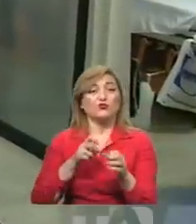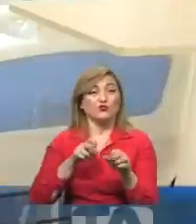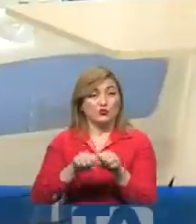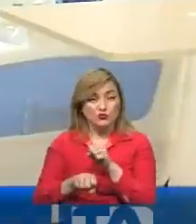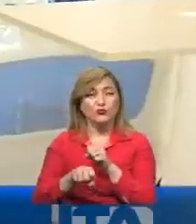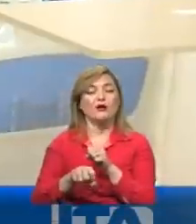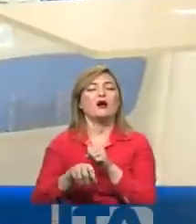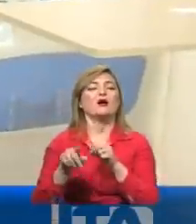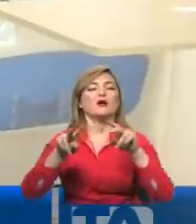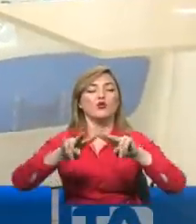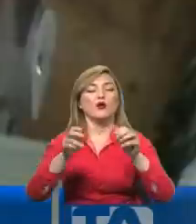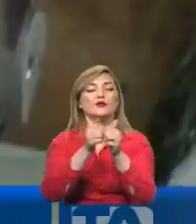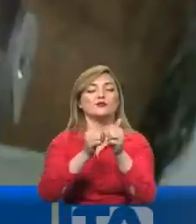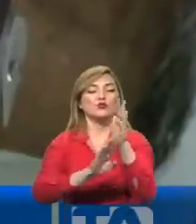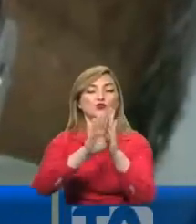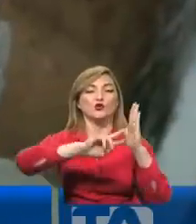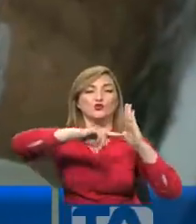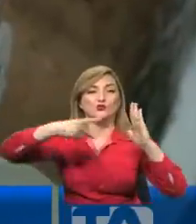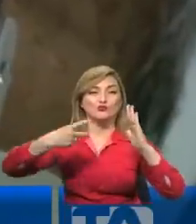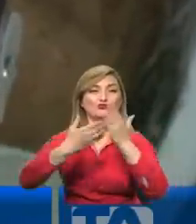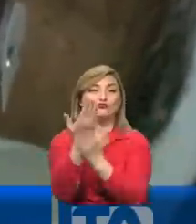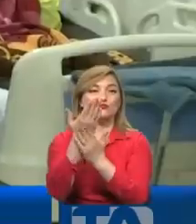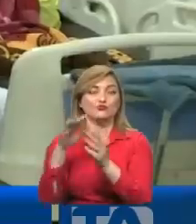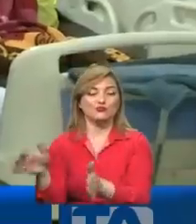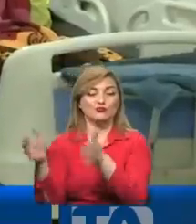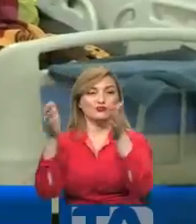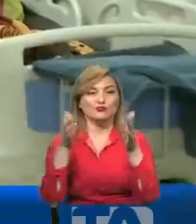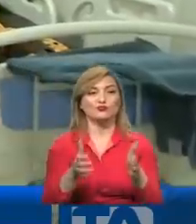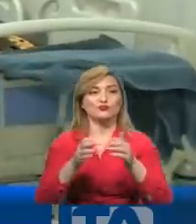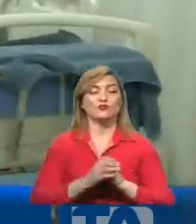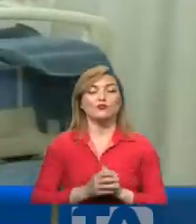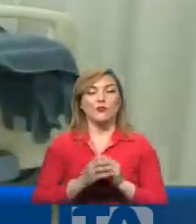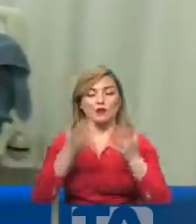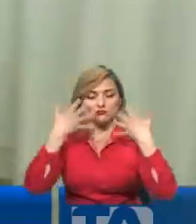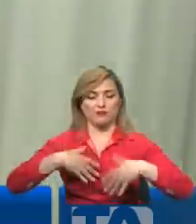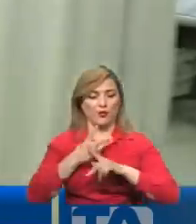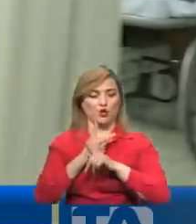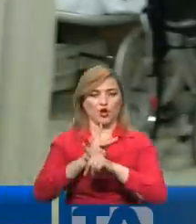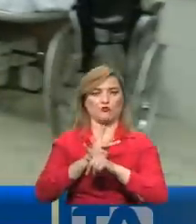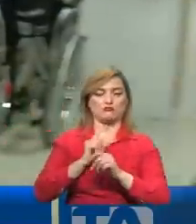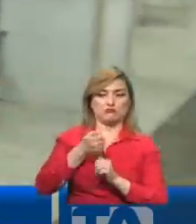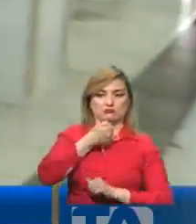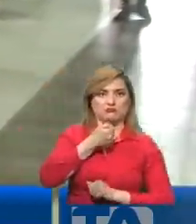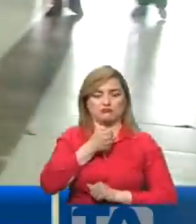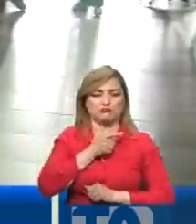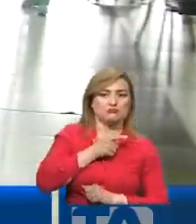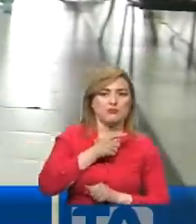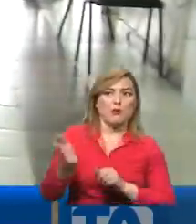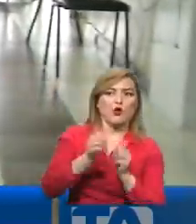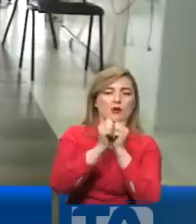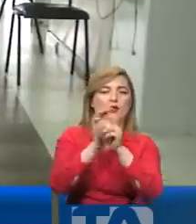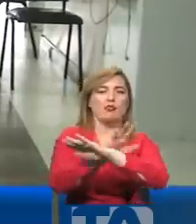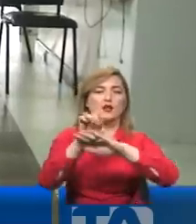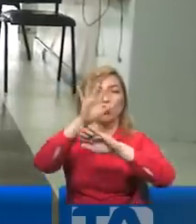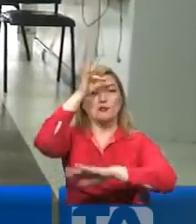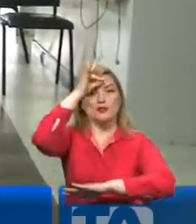Tomando todas las debidas precauciones, acompañamos al director de las áreas críticas del Hospital San Francisco de Carcelén a recorrer el piso COVID